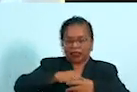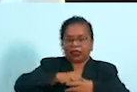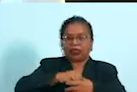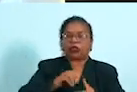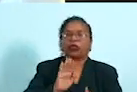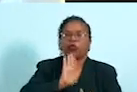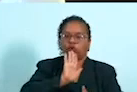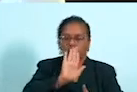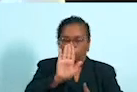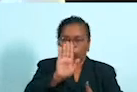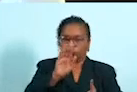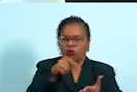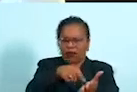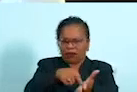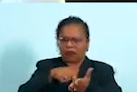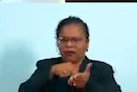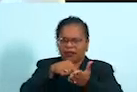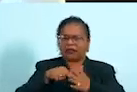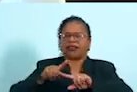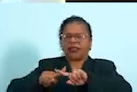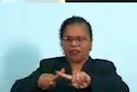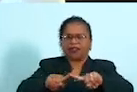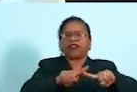que cada